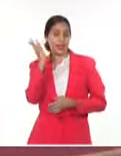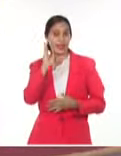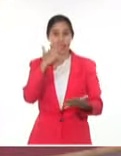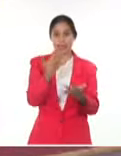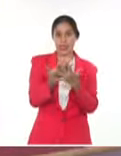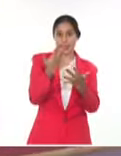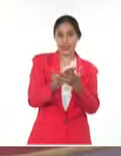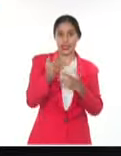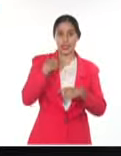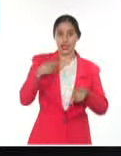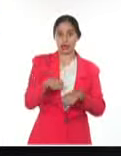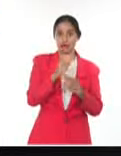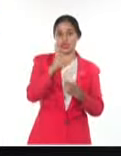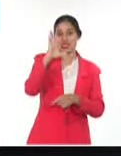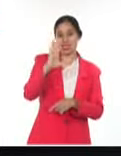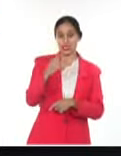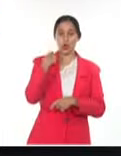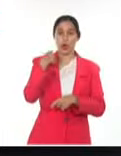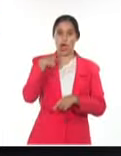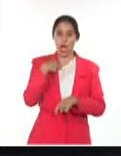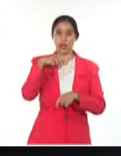sus 5 años de creada el